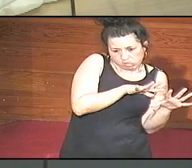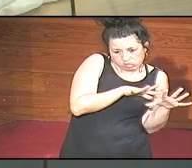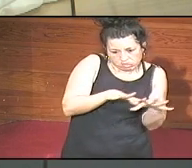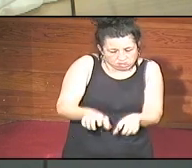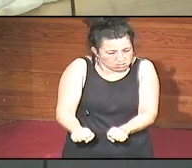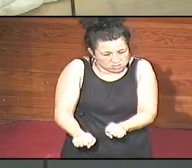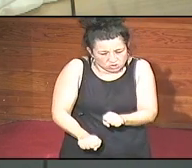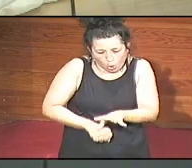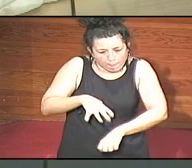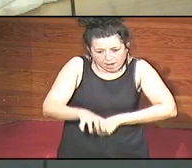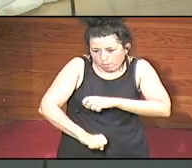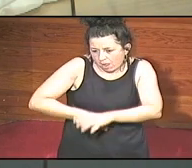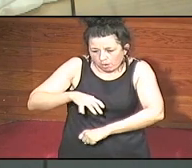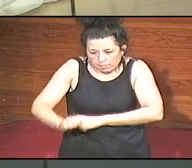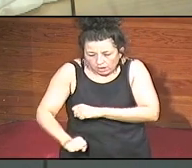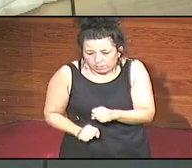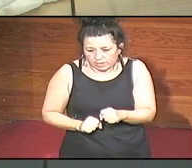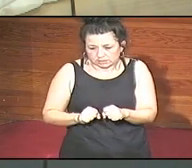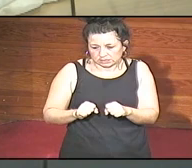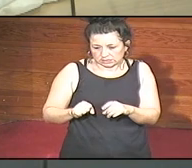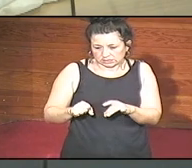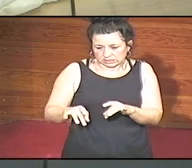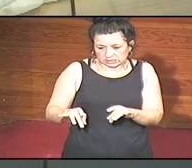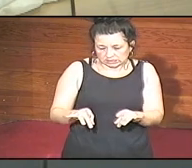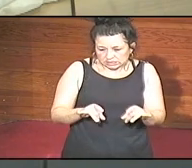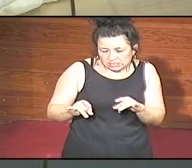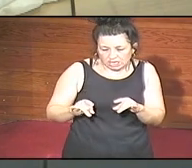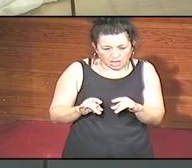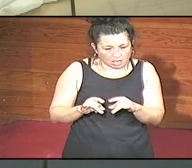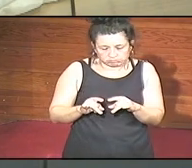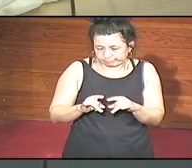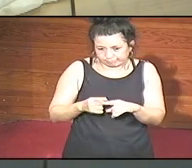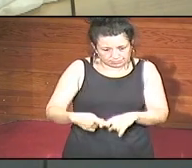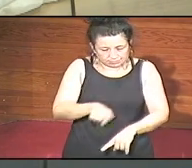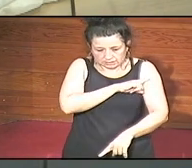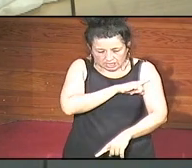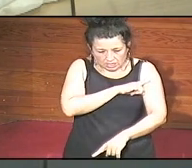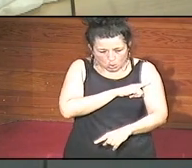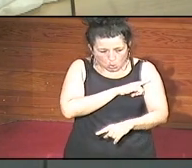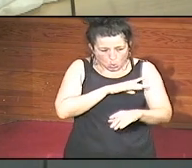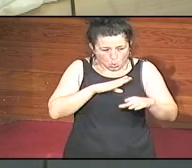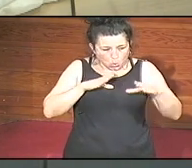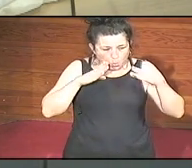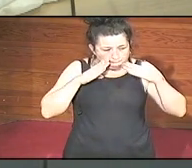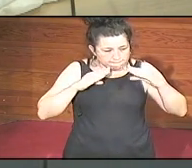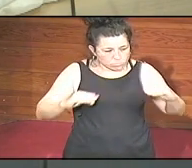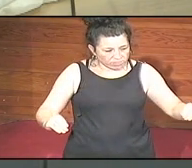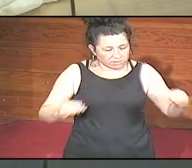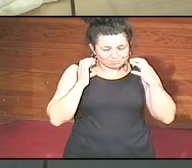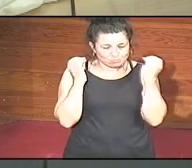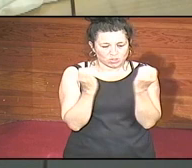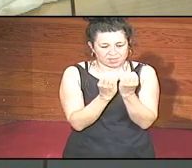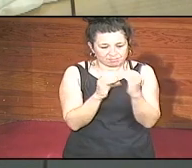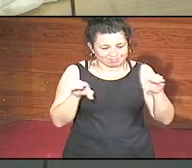la de comprar tierras o comprar tierras a sacos en mozambique por ejemplo recuerdo estar con dos ancianitos